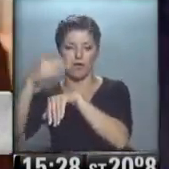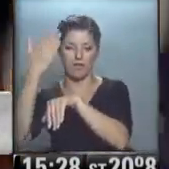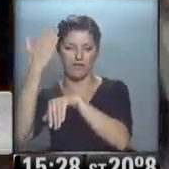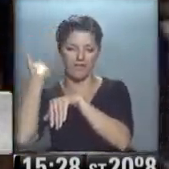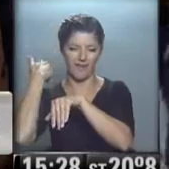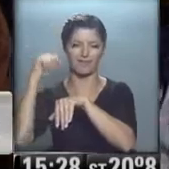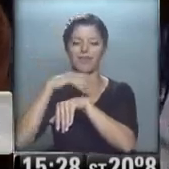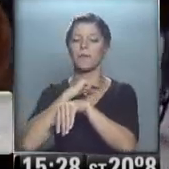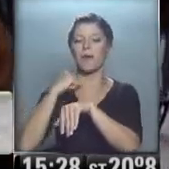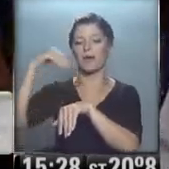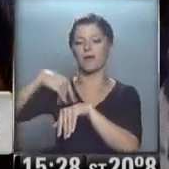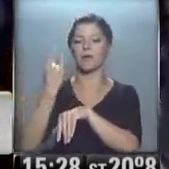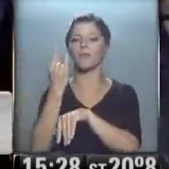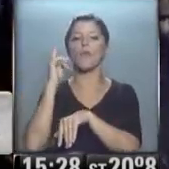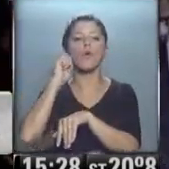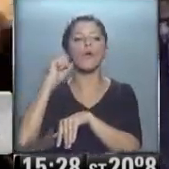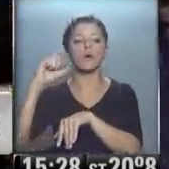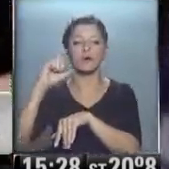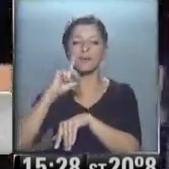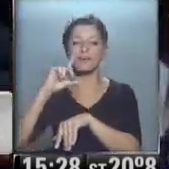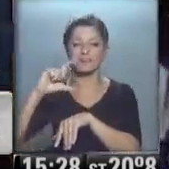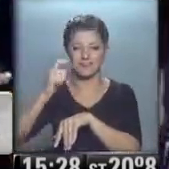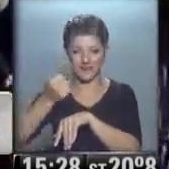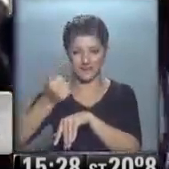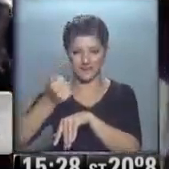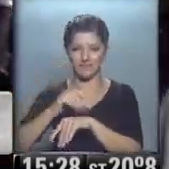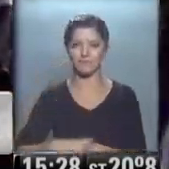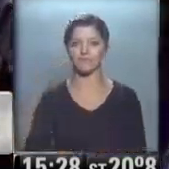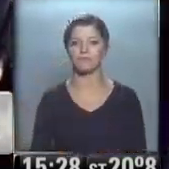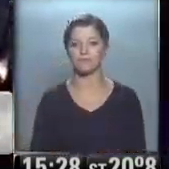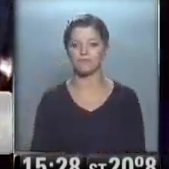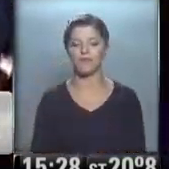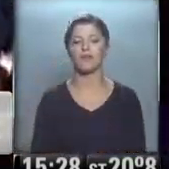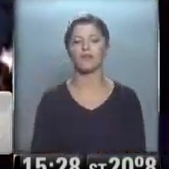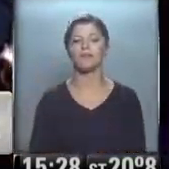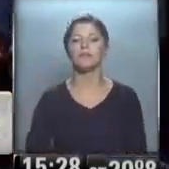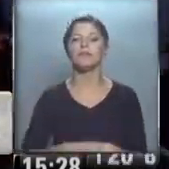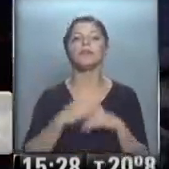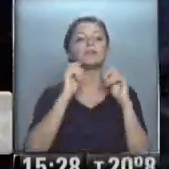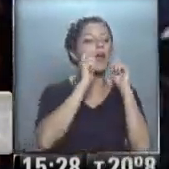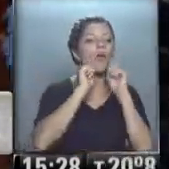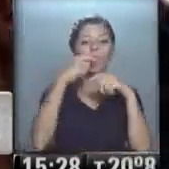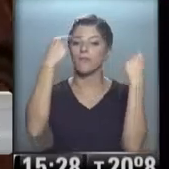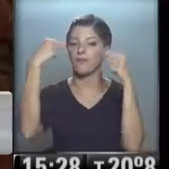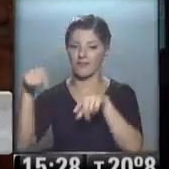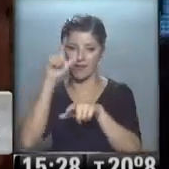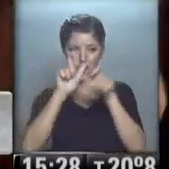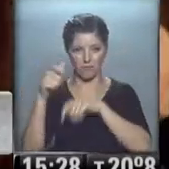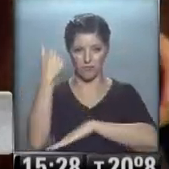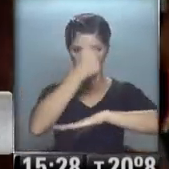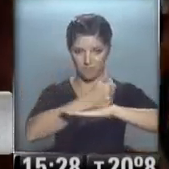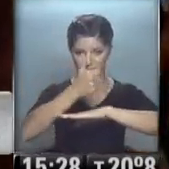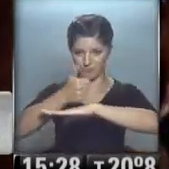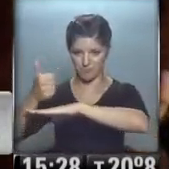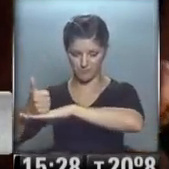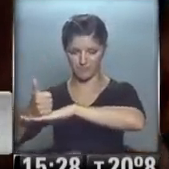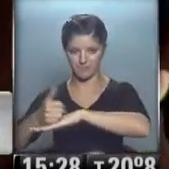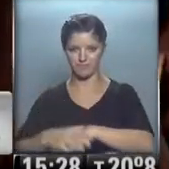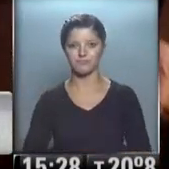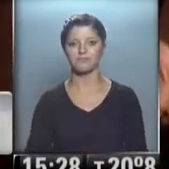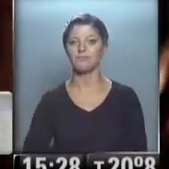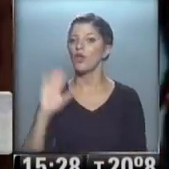Mujica, saludando a los curas luceros más que nunca los pilares de la vida y de la hora todos del padre Mujica,